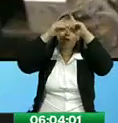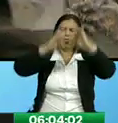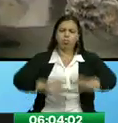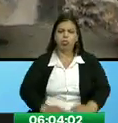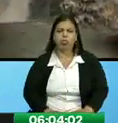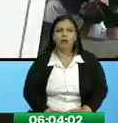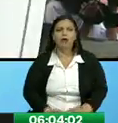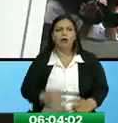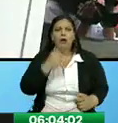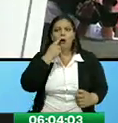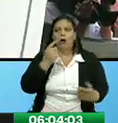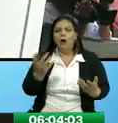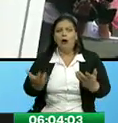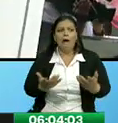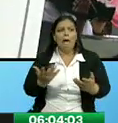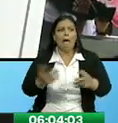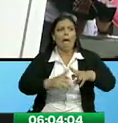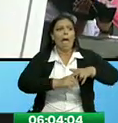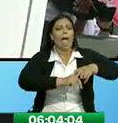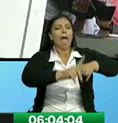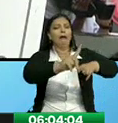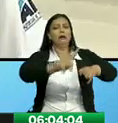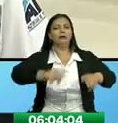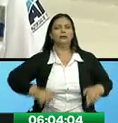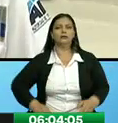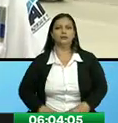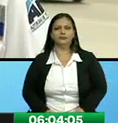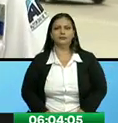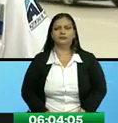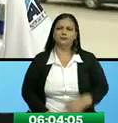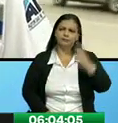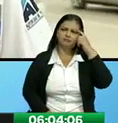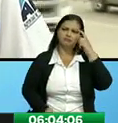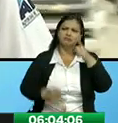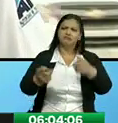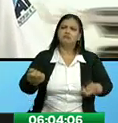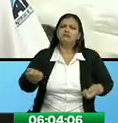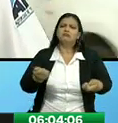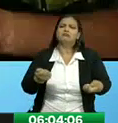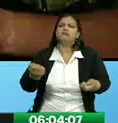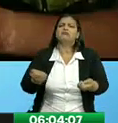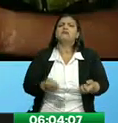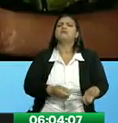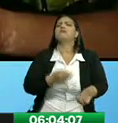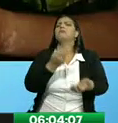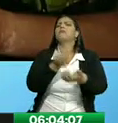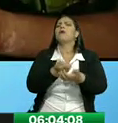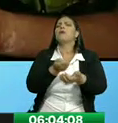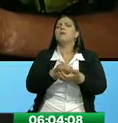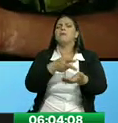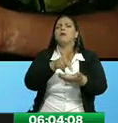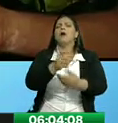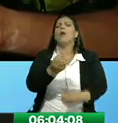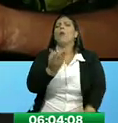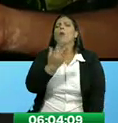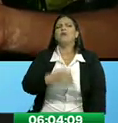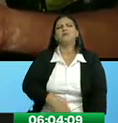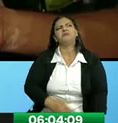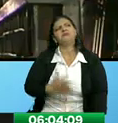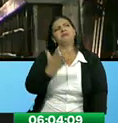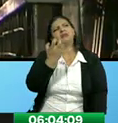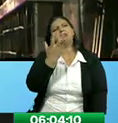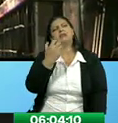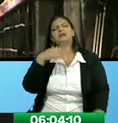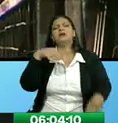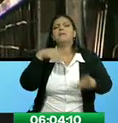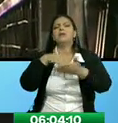será unos $10,000. $15,000, ya porque es carro pesado. Ya. ¿Y cuánto cree que cuesta la reestructurada de